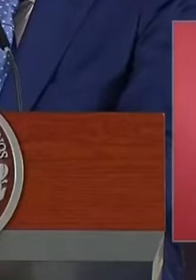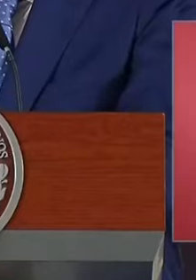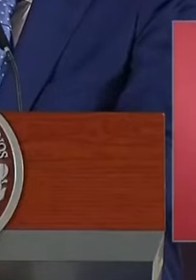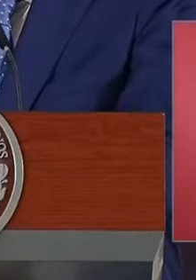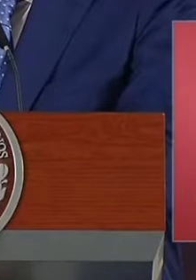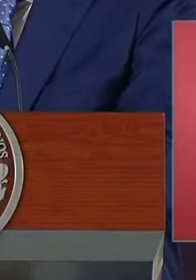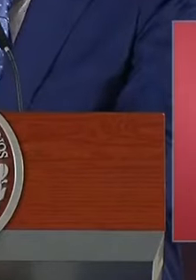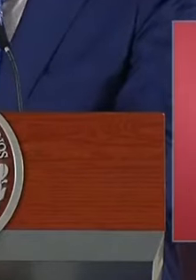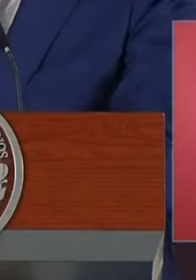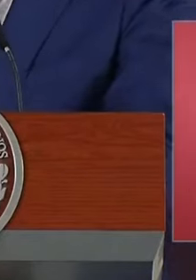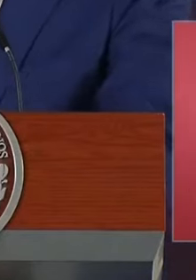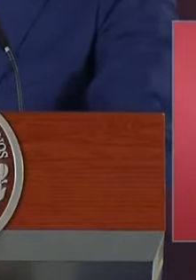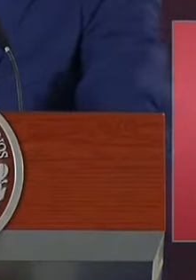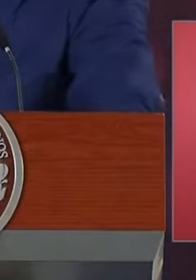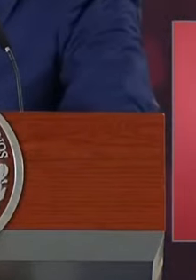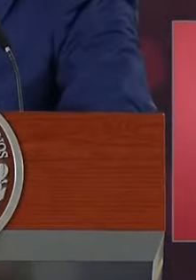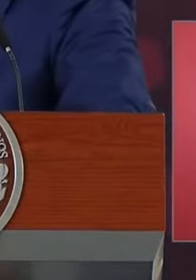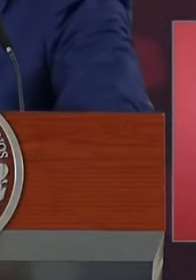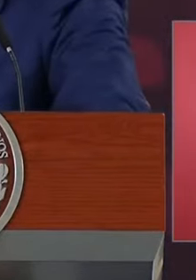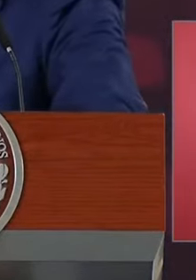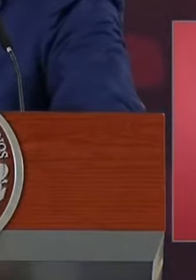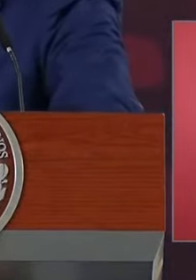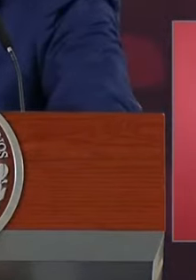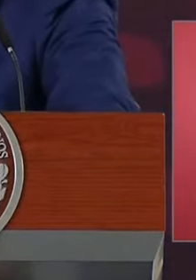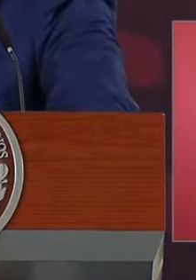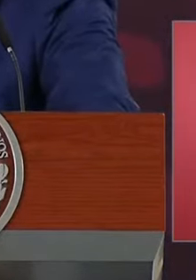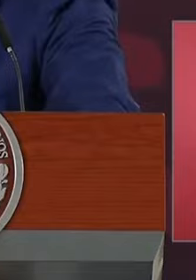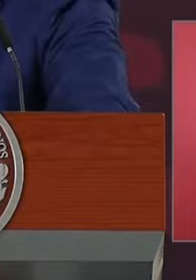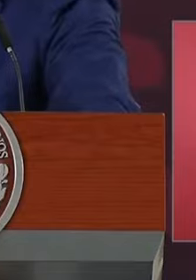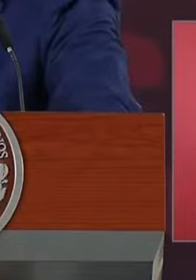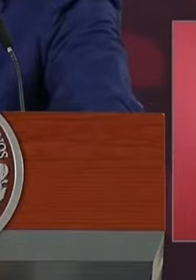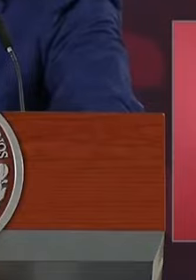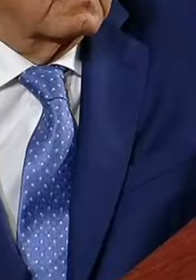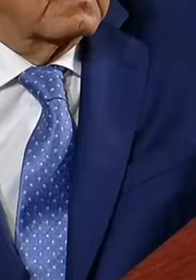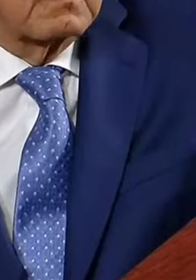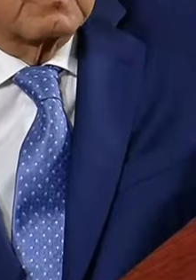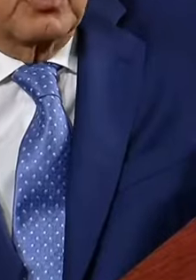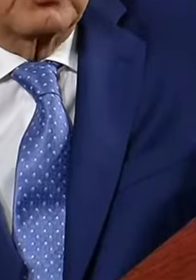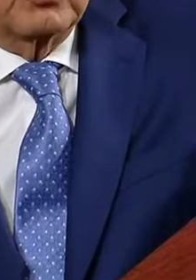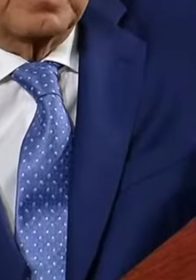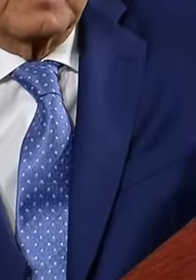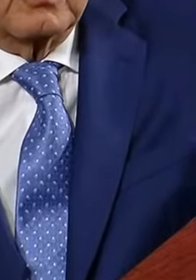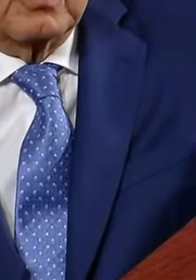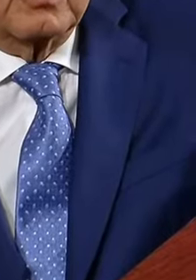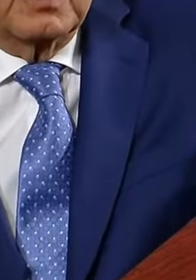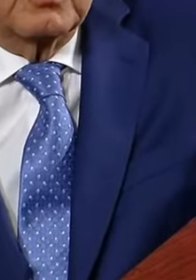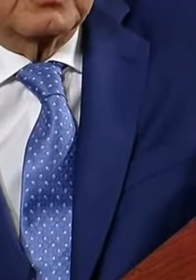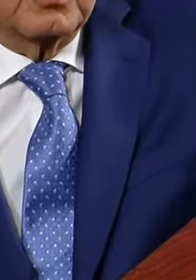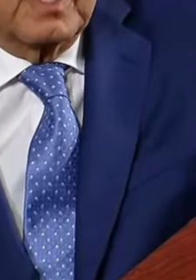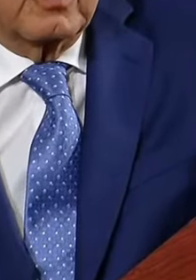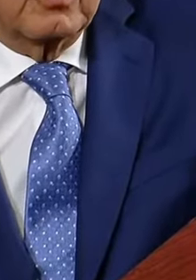loco y la entrega de dádivas como tú lo señalas pollos patos